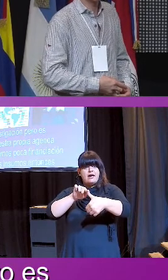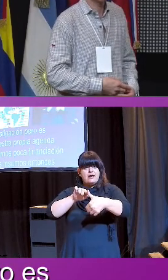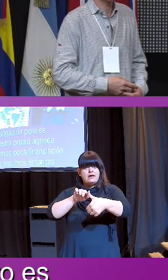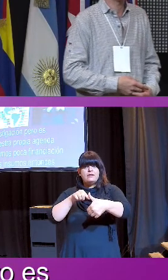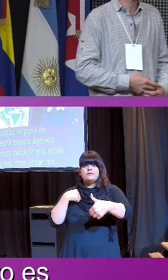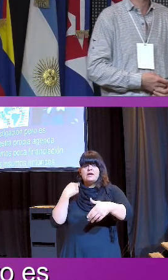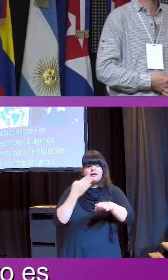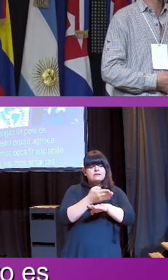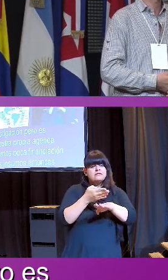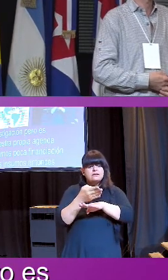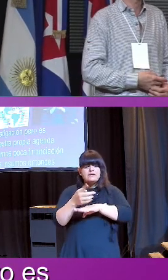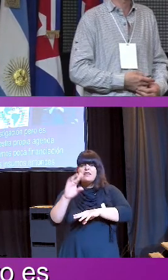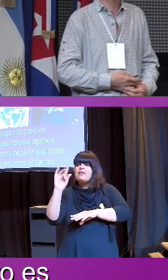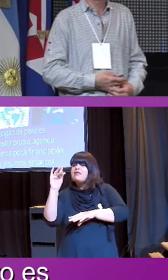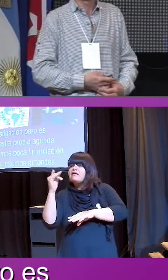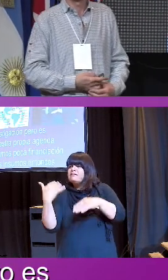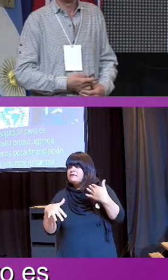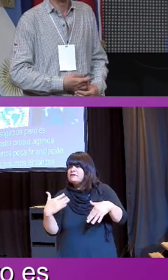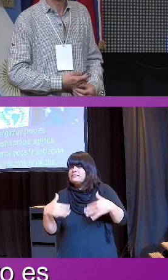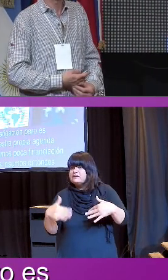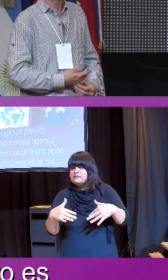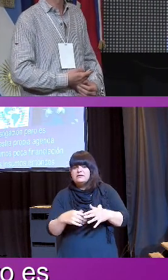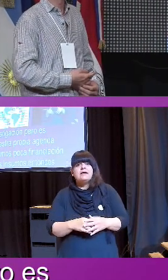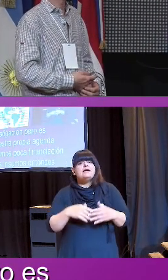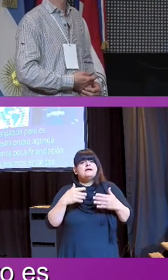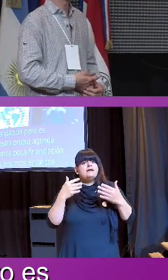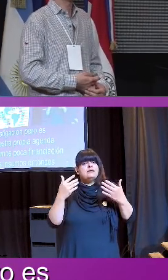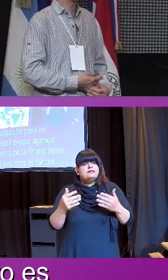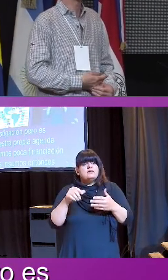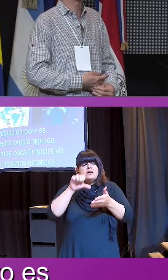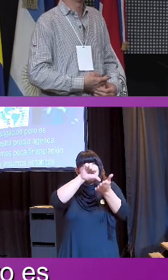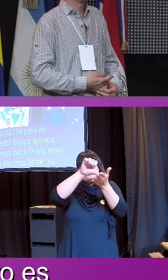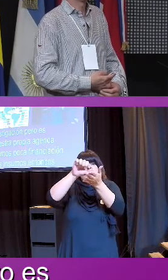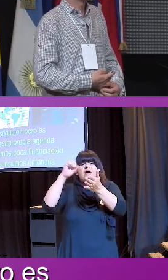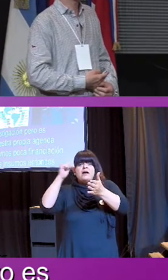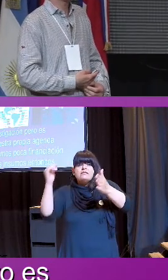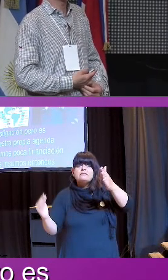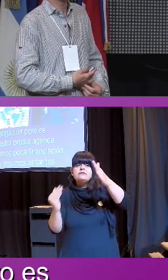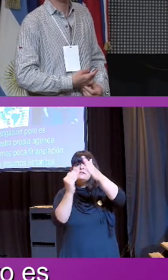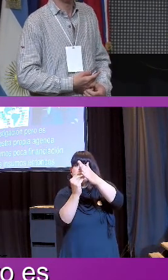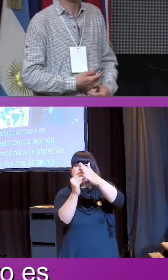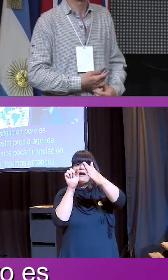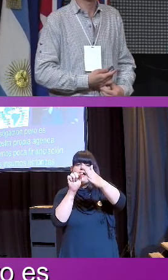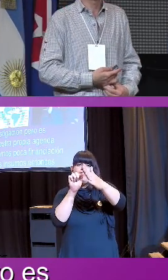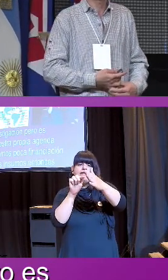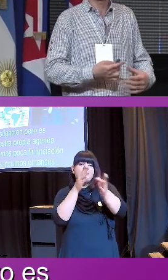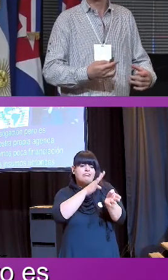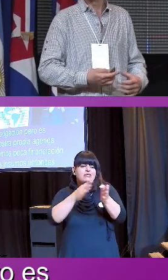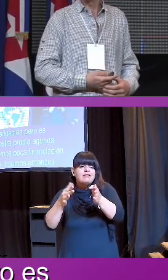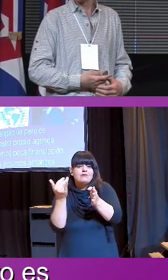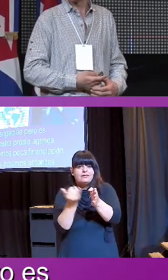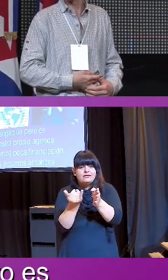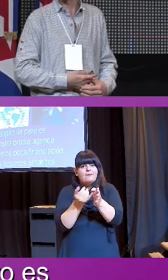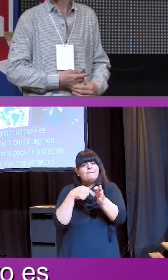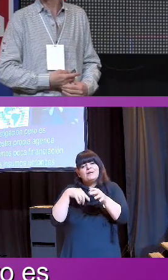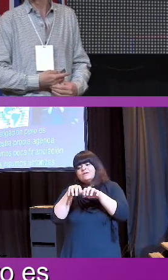acceso a recursos, ¿sí? Por ahí no en las principales ciudades, pero en el resto, diría en no quiero decir un número,